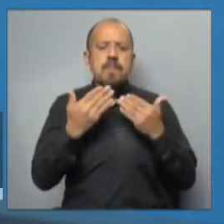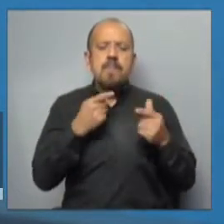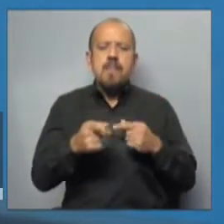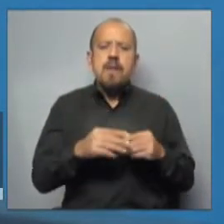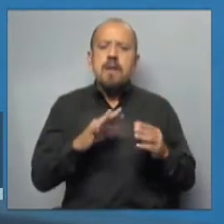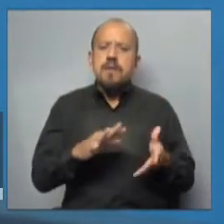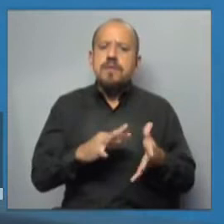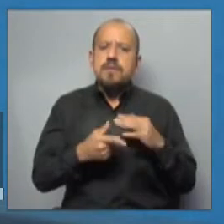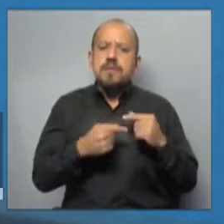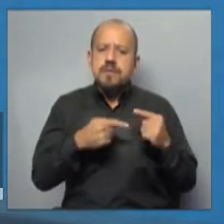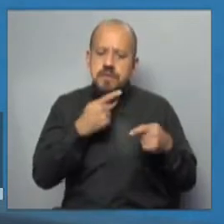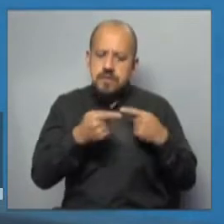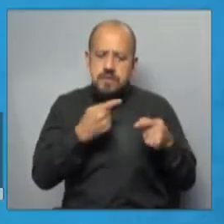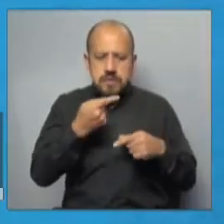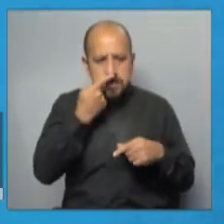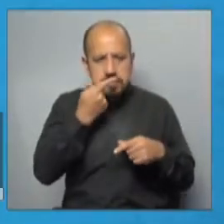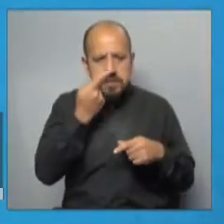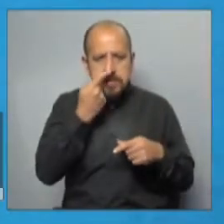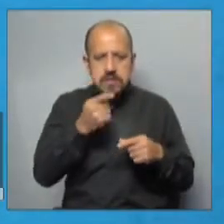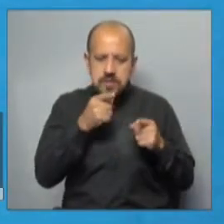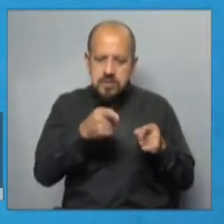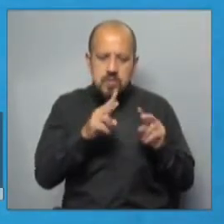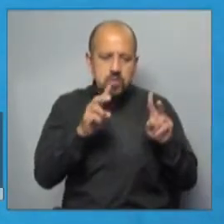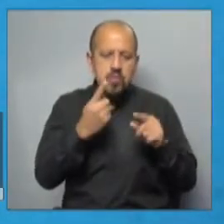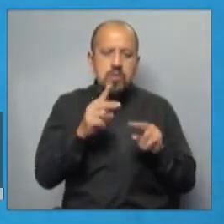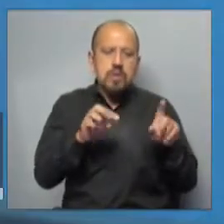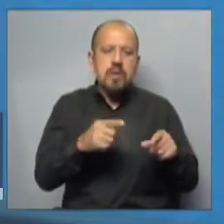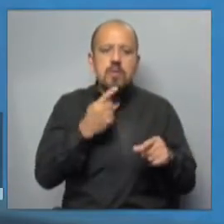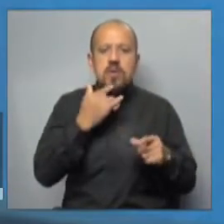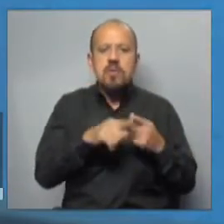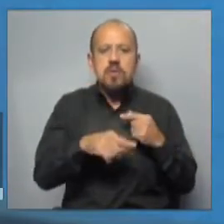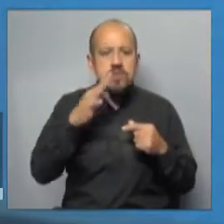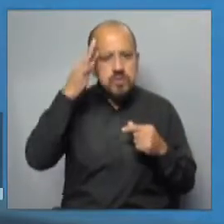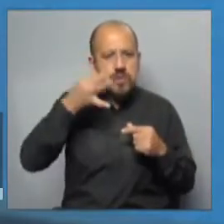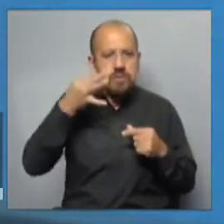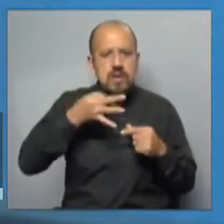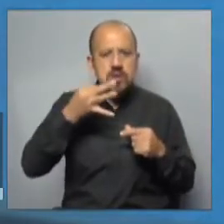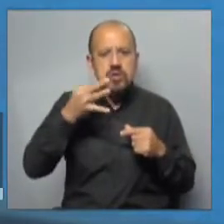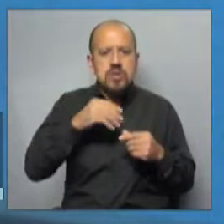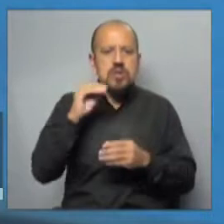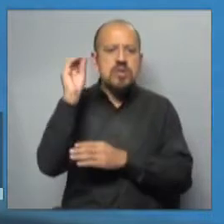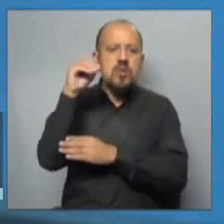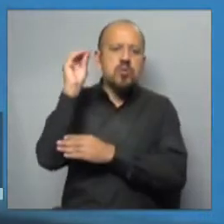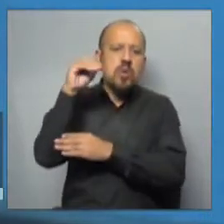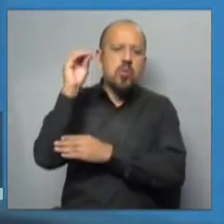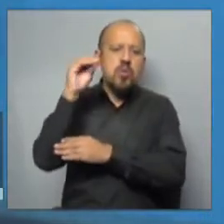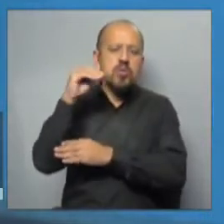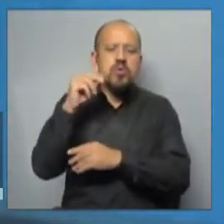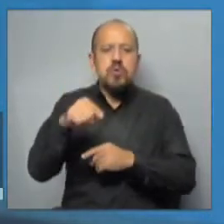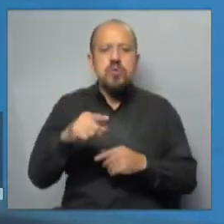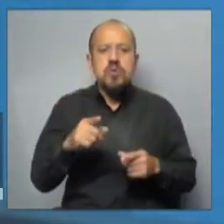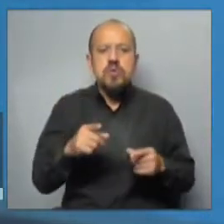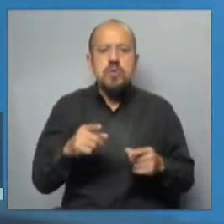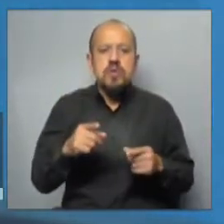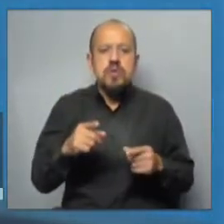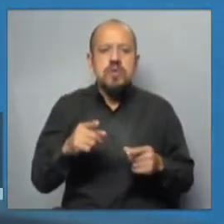sistemática de esos intereses un interés puntual de un tema por ejemplo son unos expertos en dinosaurios que son chiquitos por supuesto